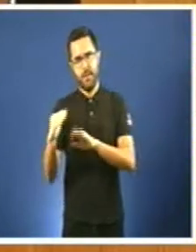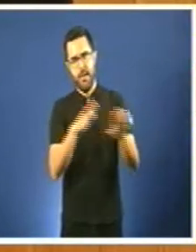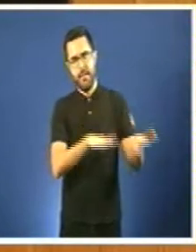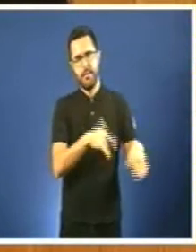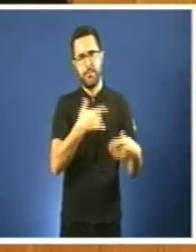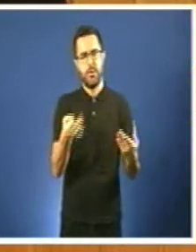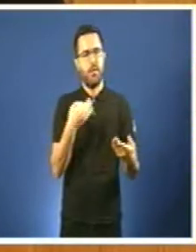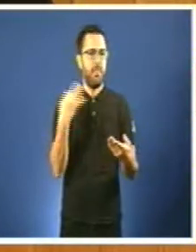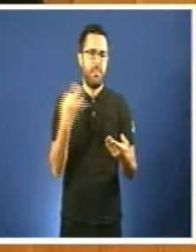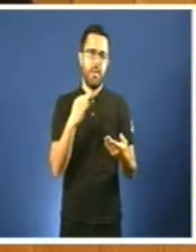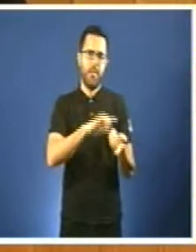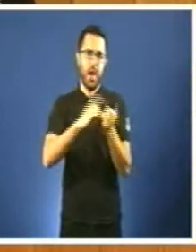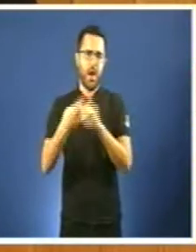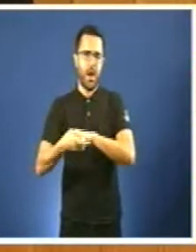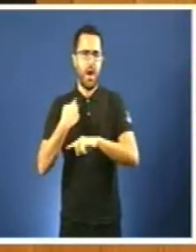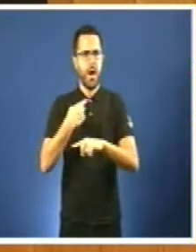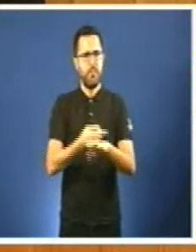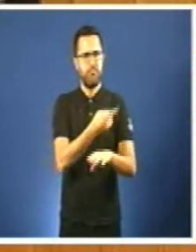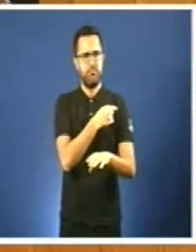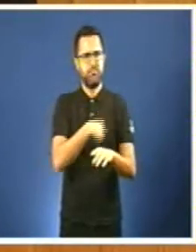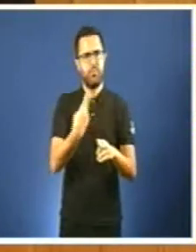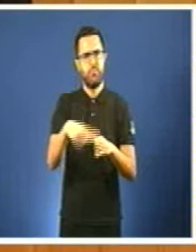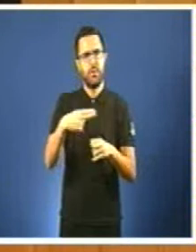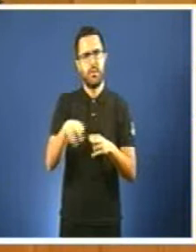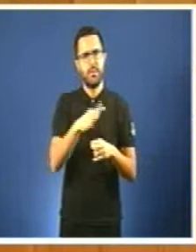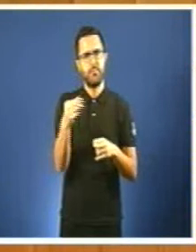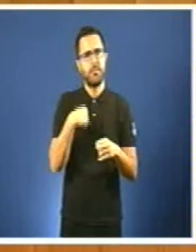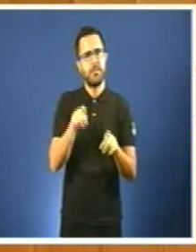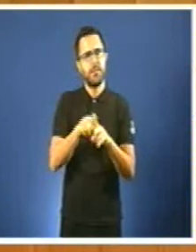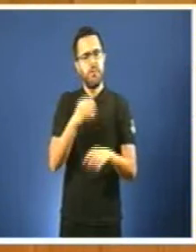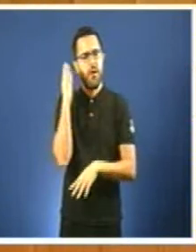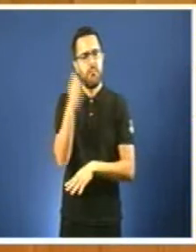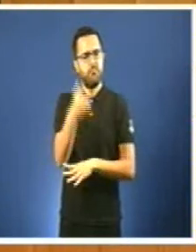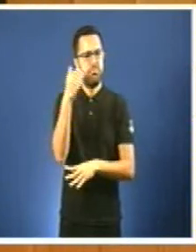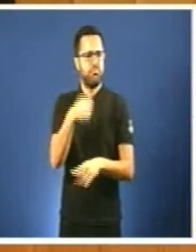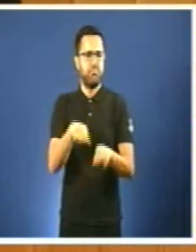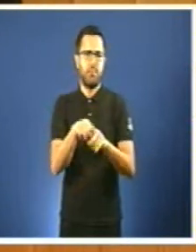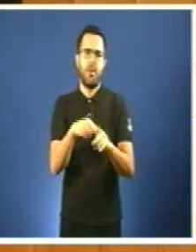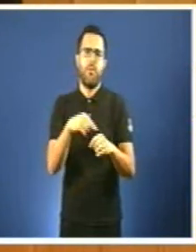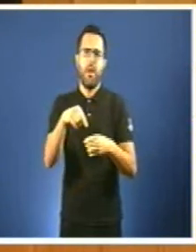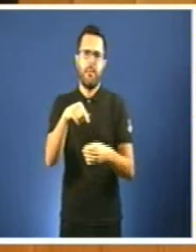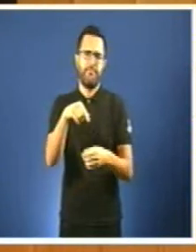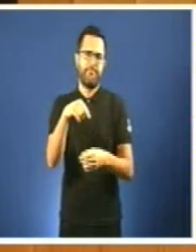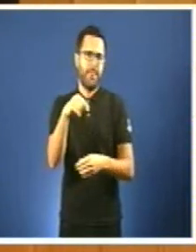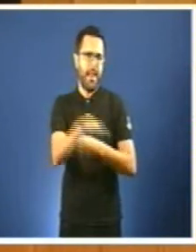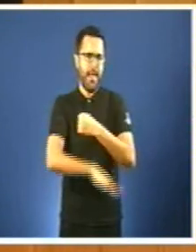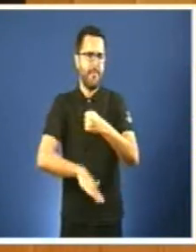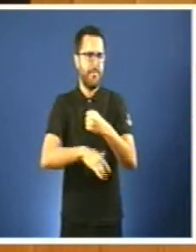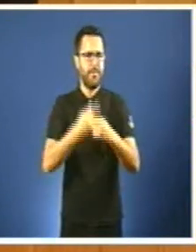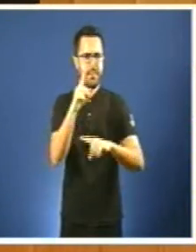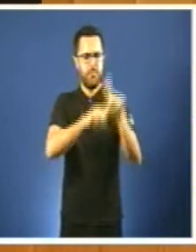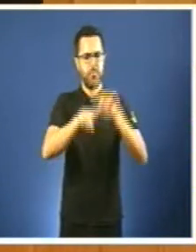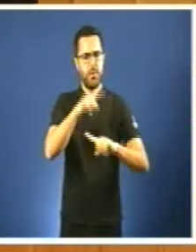de políticas e medidas que ataquen a cerna do problema, con propostas como as que lle entregaremos,